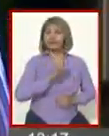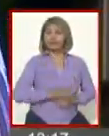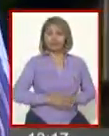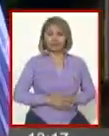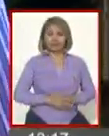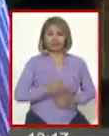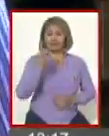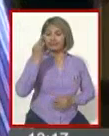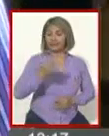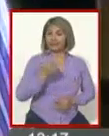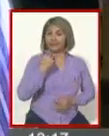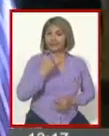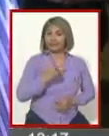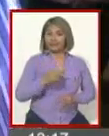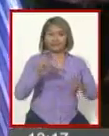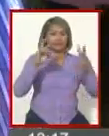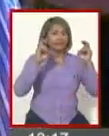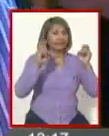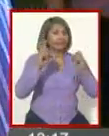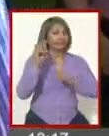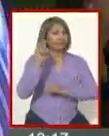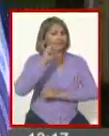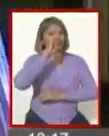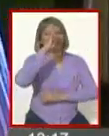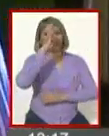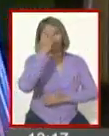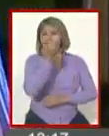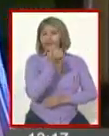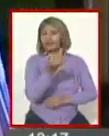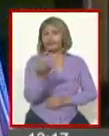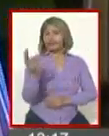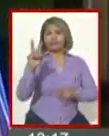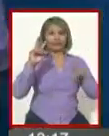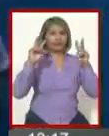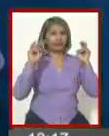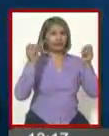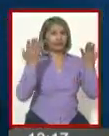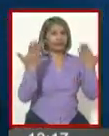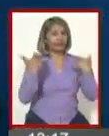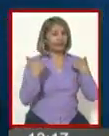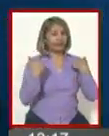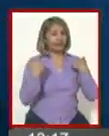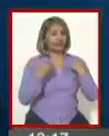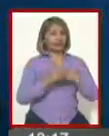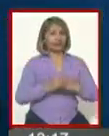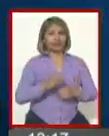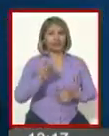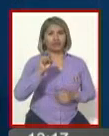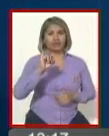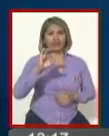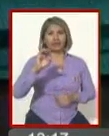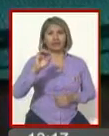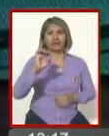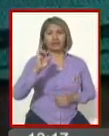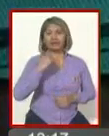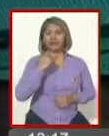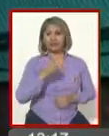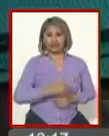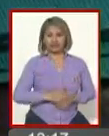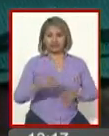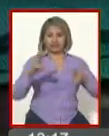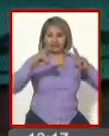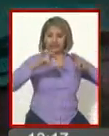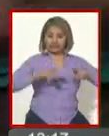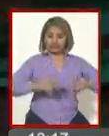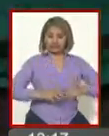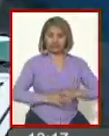¿no? Porque si usted entra en un tema especulativo, cuando solamente ha entrado al SICOE y ha puesto y ha hecho